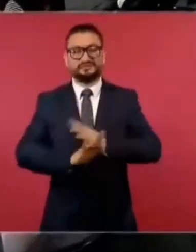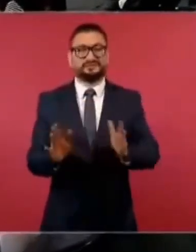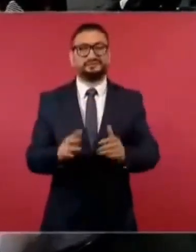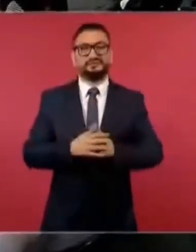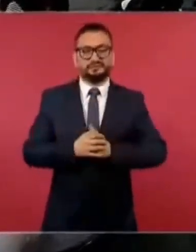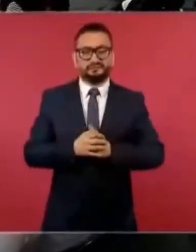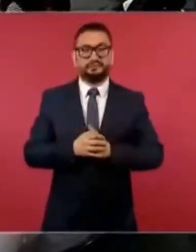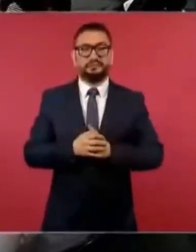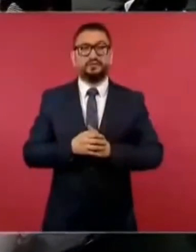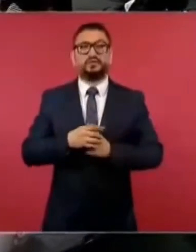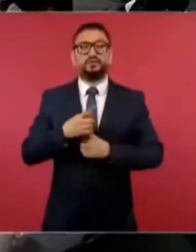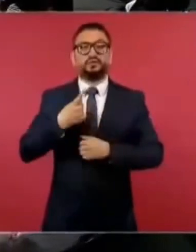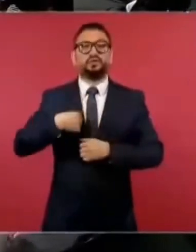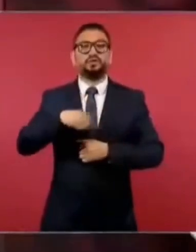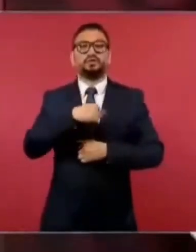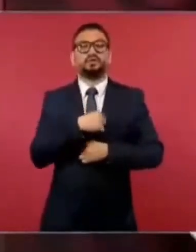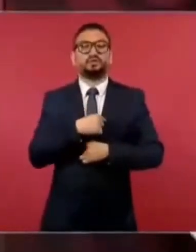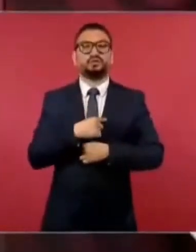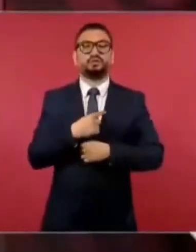En el marco del